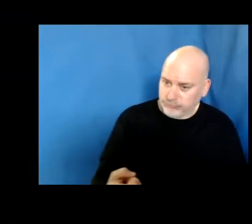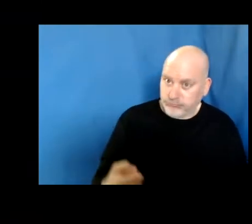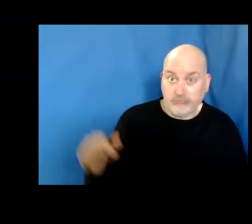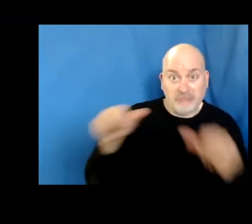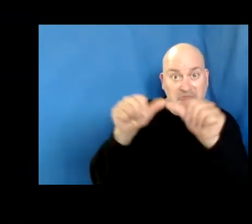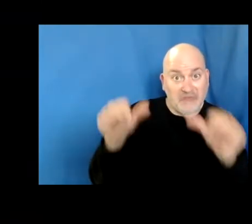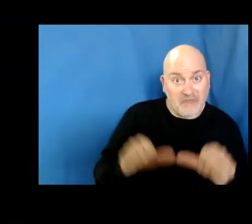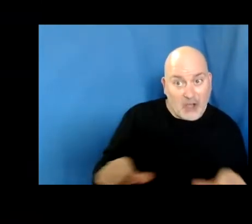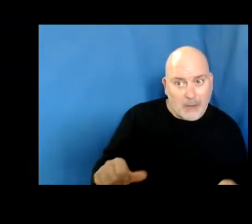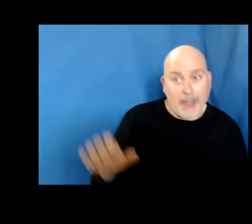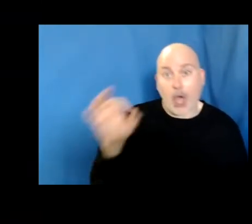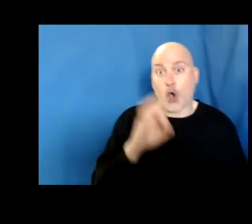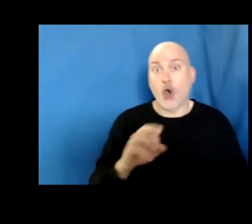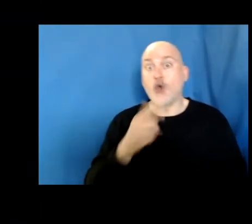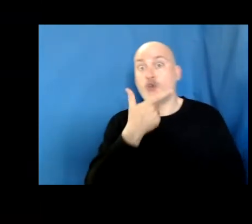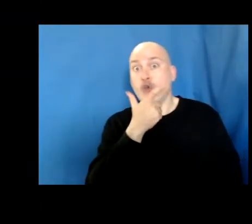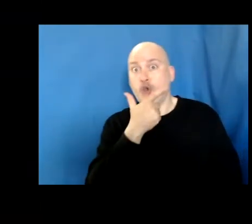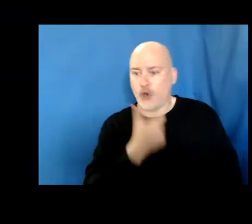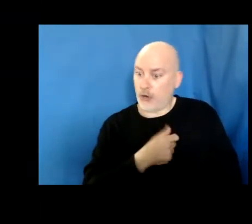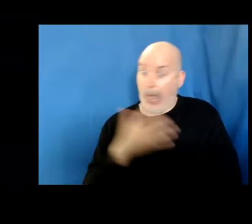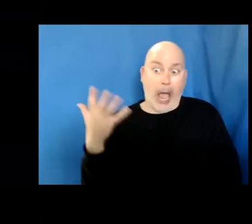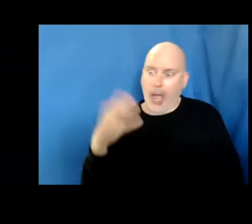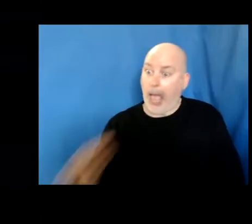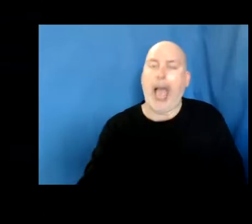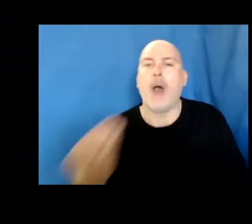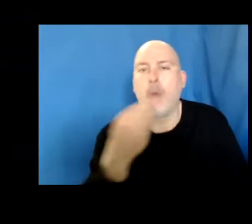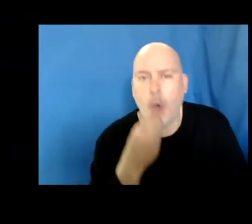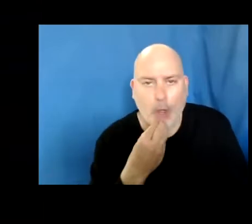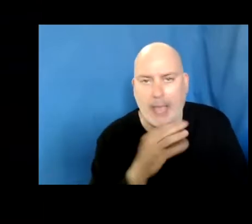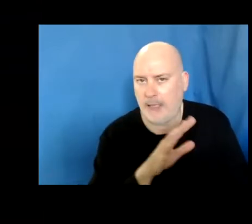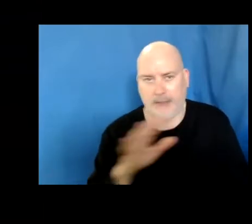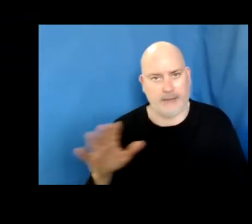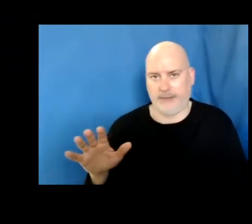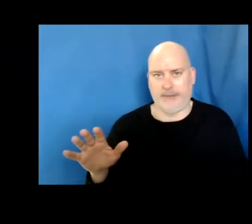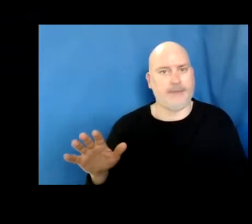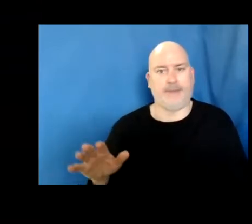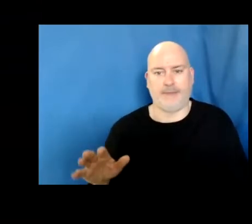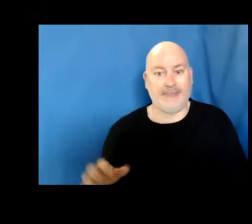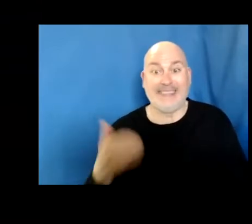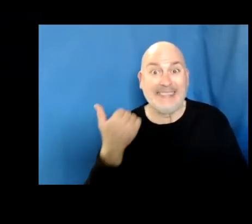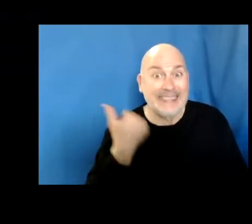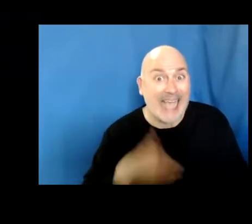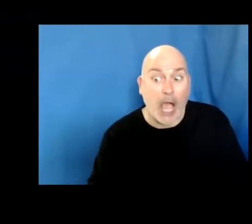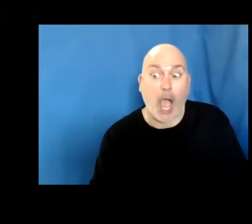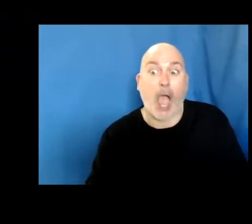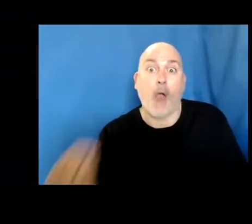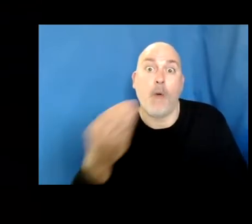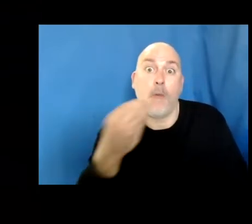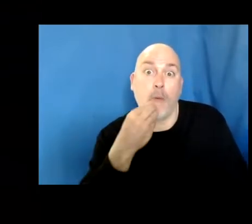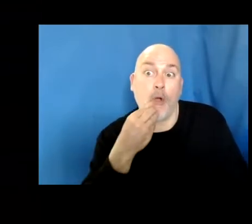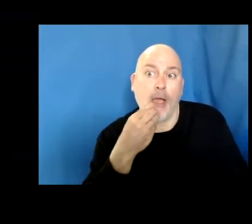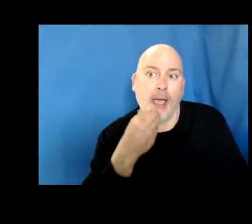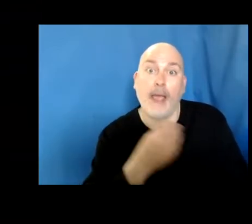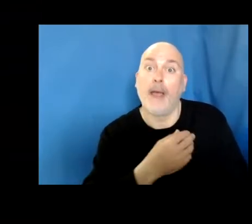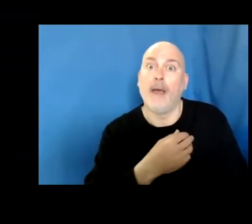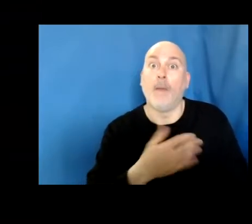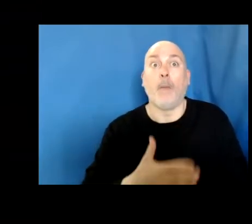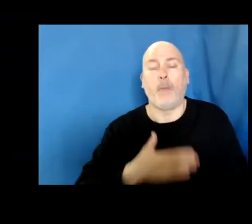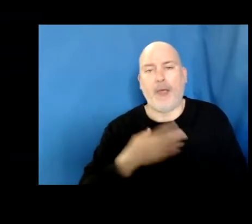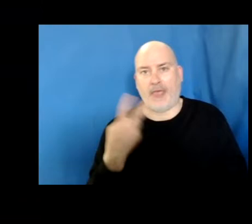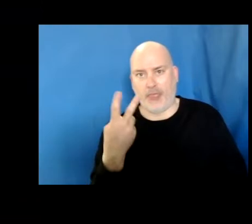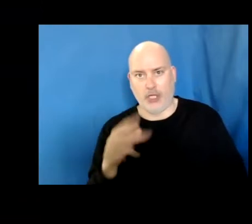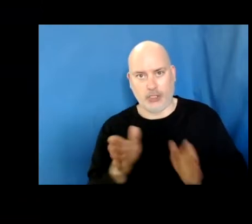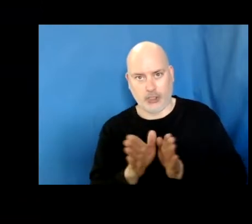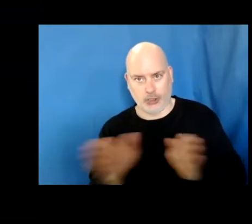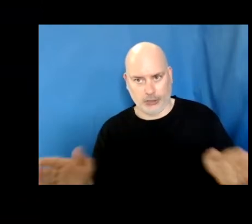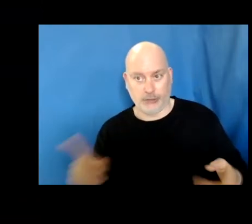forma o por el color, se lo va a llevar a la boca. Una vez que el niño se introduce algo en la boca, puede ir por dos vías. Bien